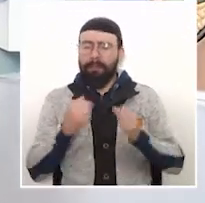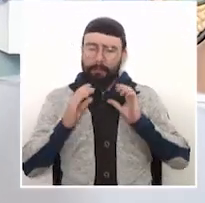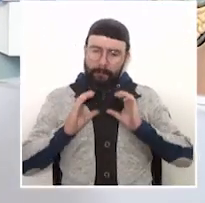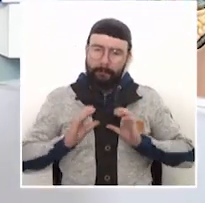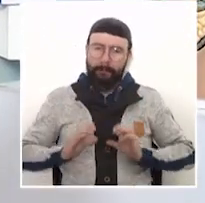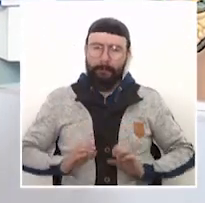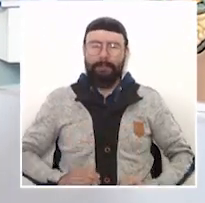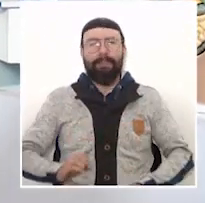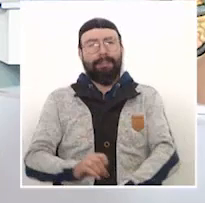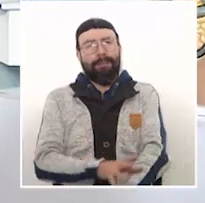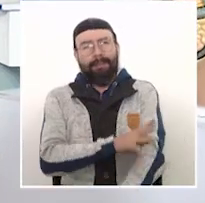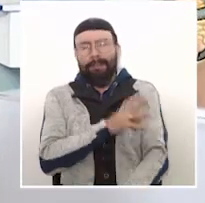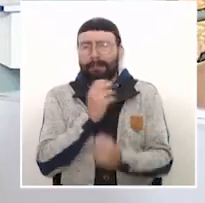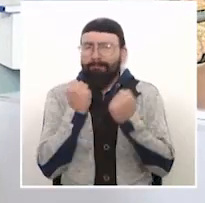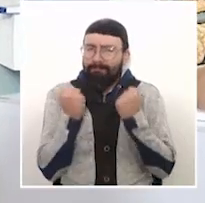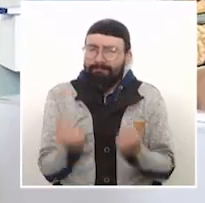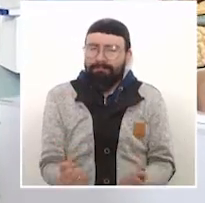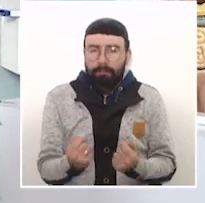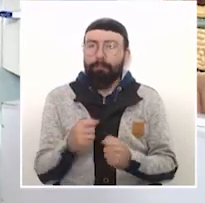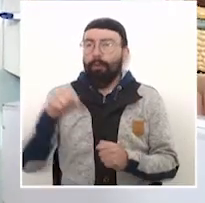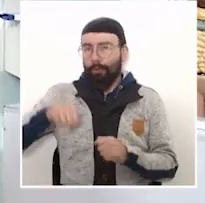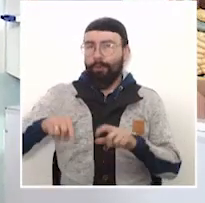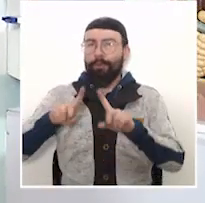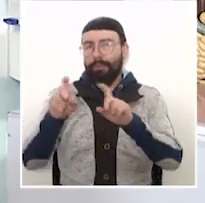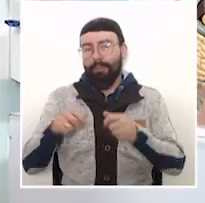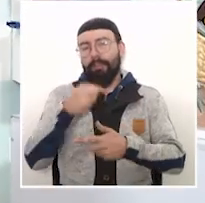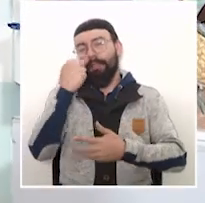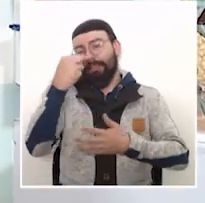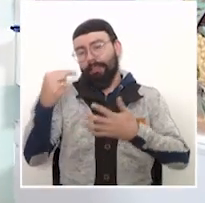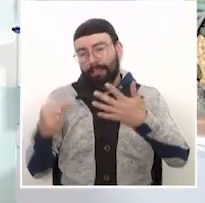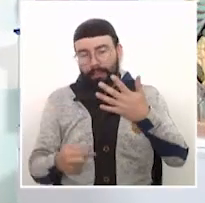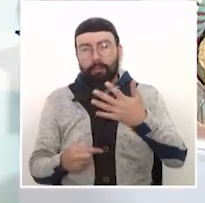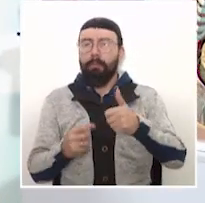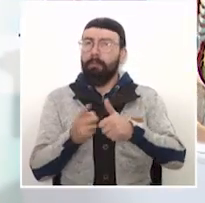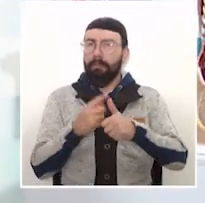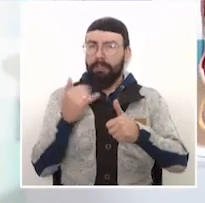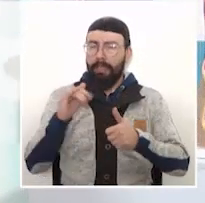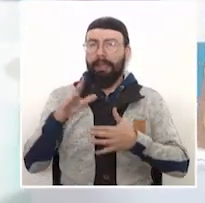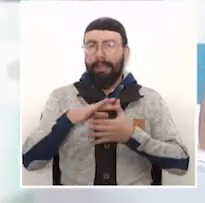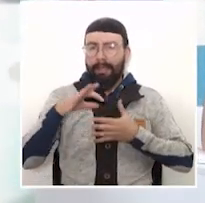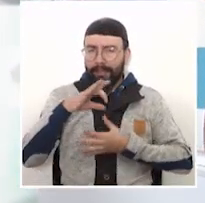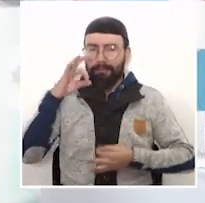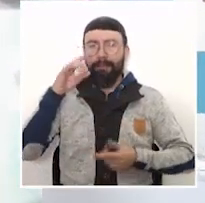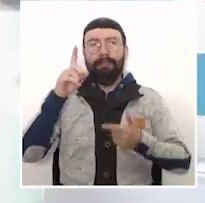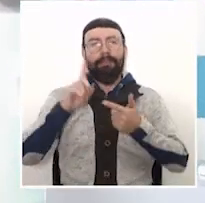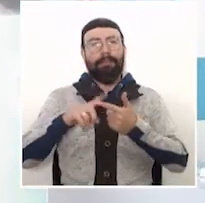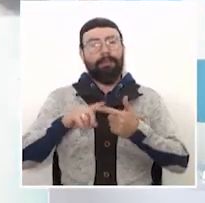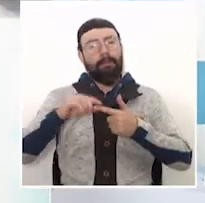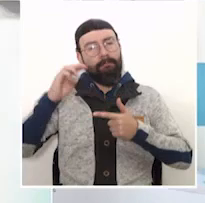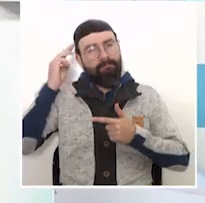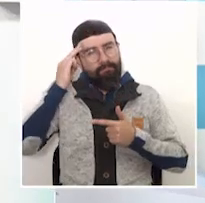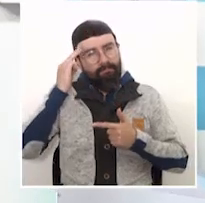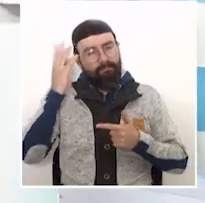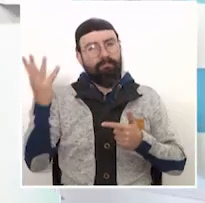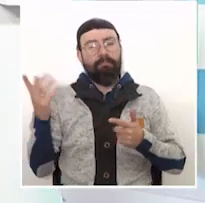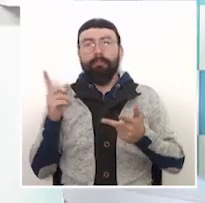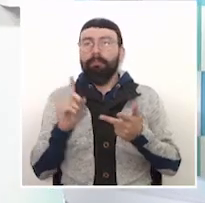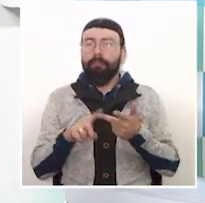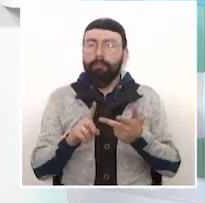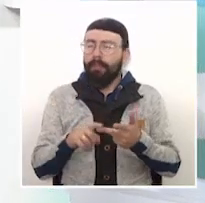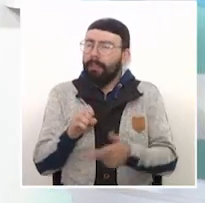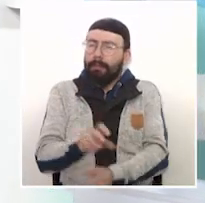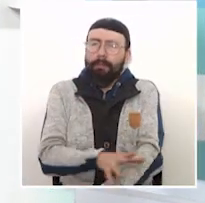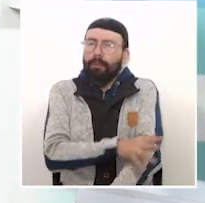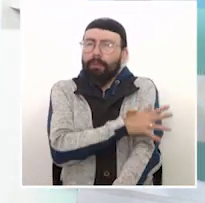y emociones. Y hoy, hablando de los cinco pilares para el buen vivir, hemos hablado del espíritu, de la mente, y hemos hablado de las